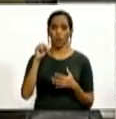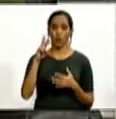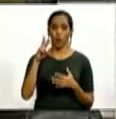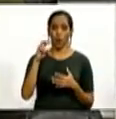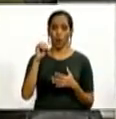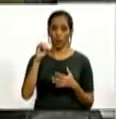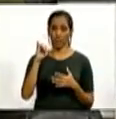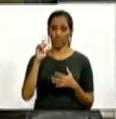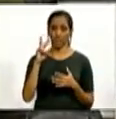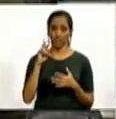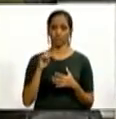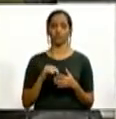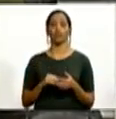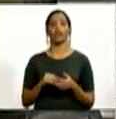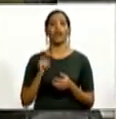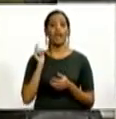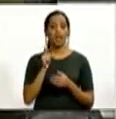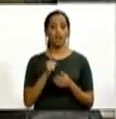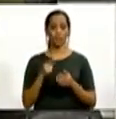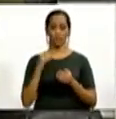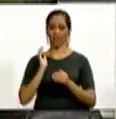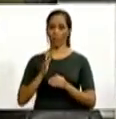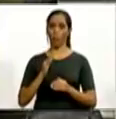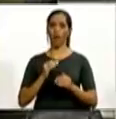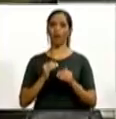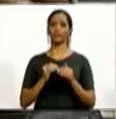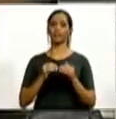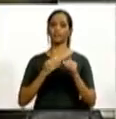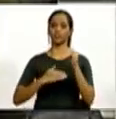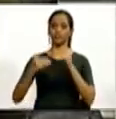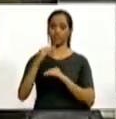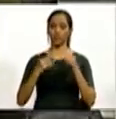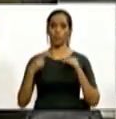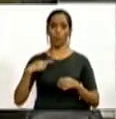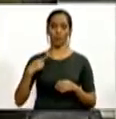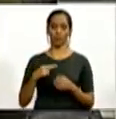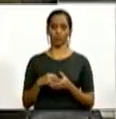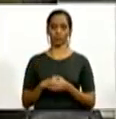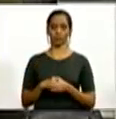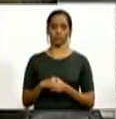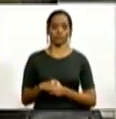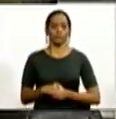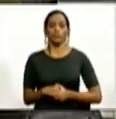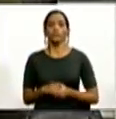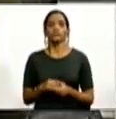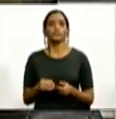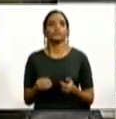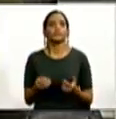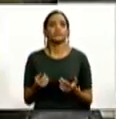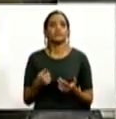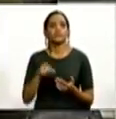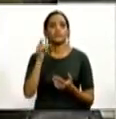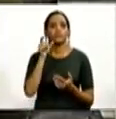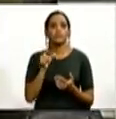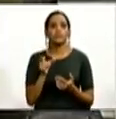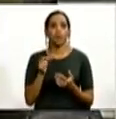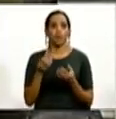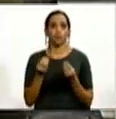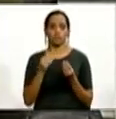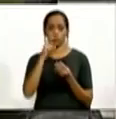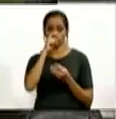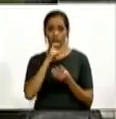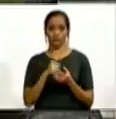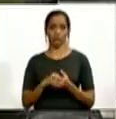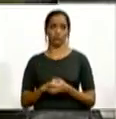que fue creado por la Cuarta República, claro, o sea, se es un tipo que estaba infiltrado en este país de hace muchísimos